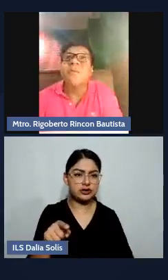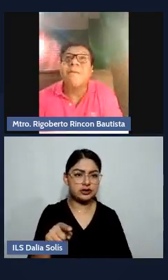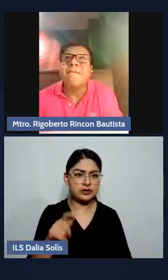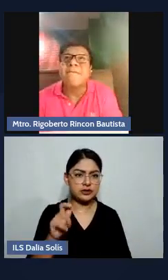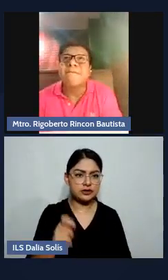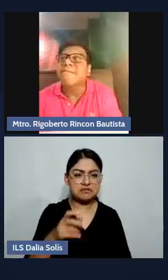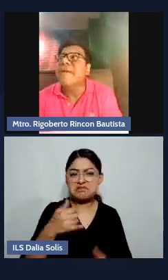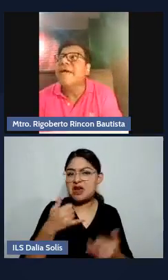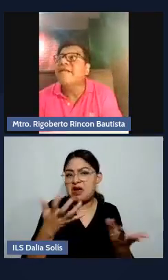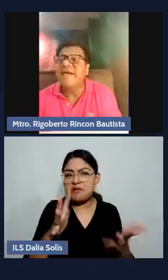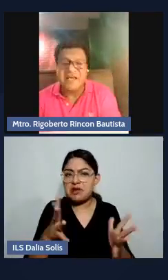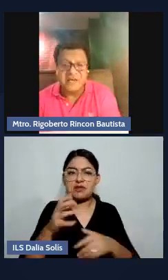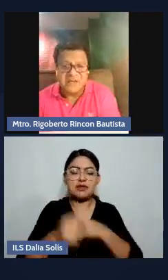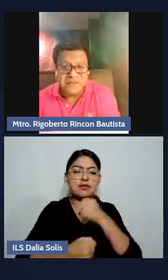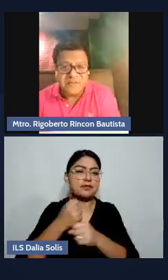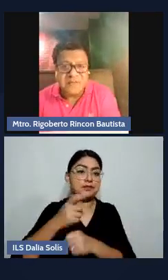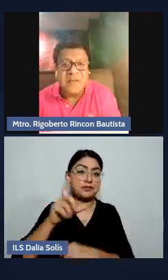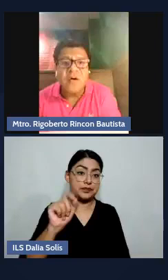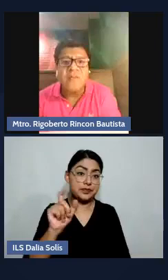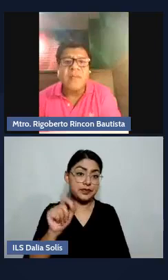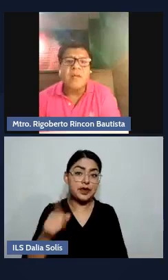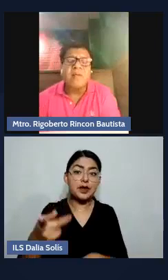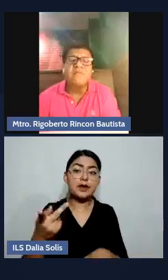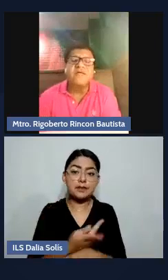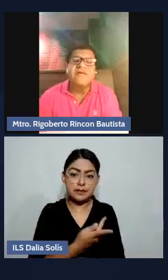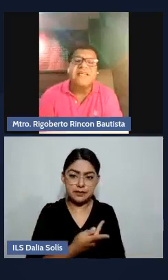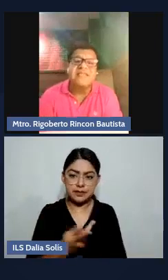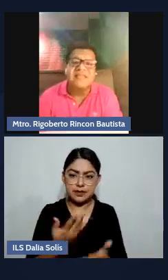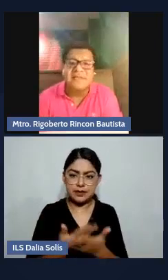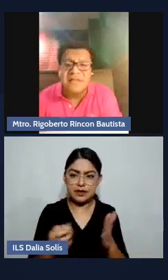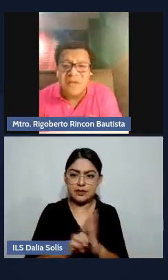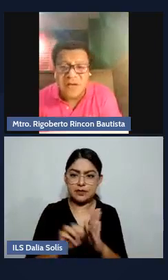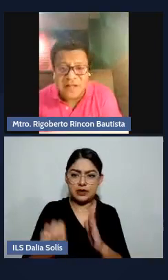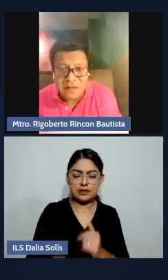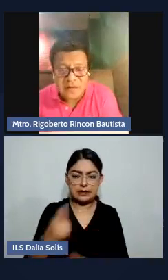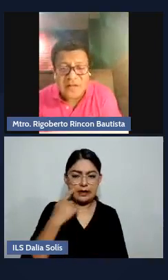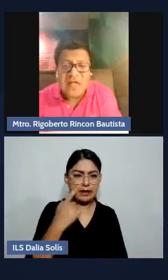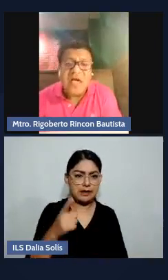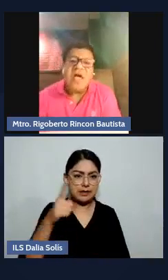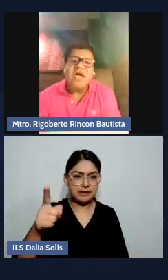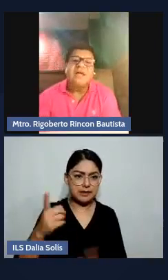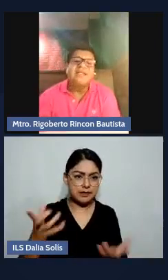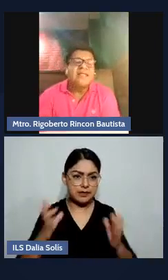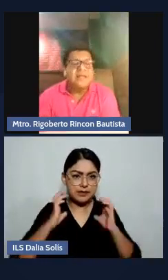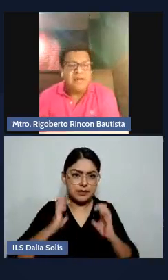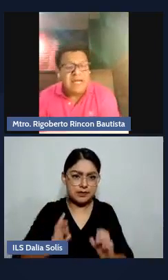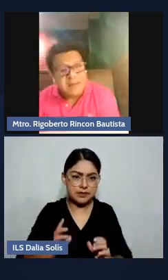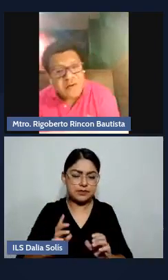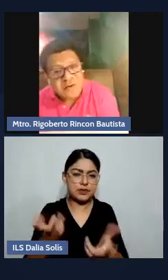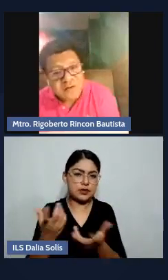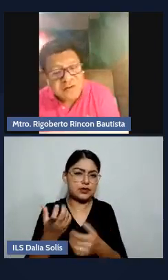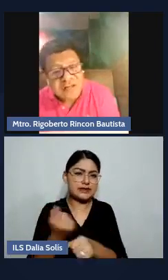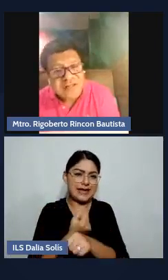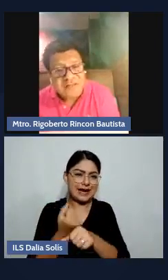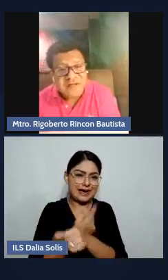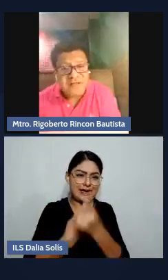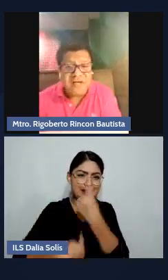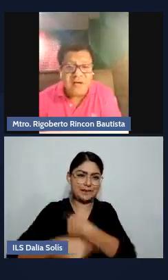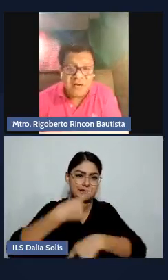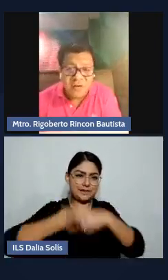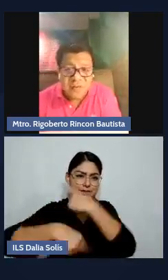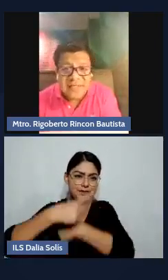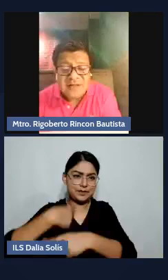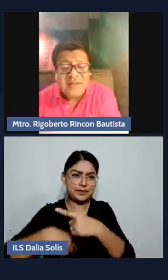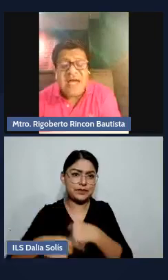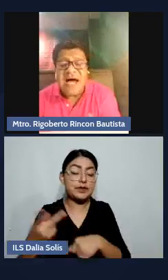20 años, ¿no? Vamos a ver el sistema circulatorio. Dice que, por ejemplo, uno de los efectos a corto plazo,